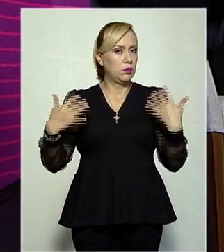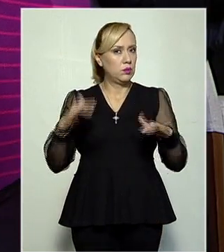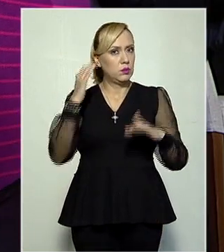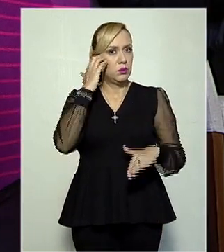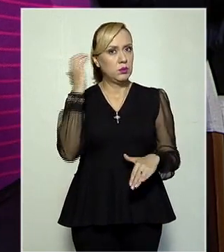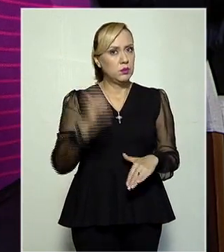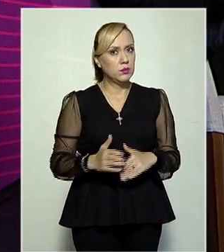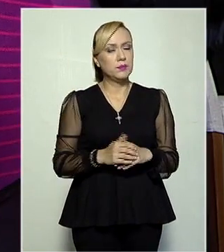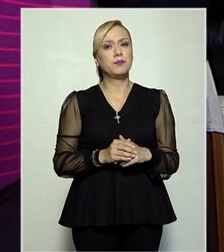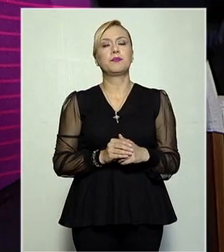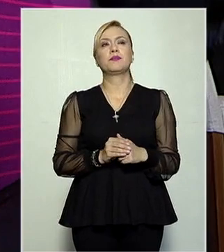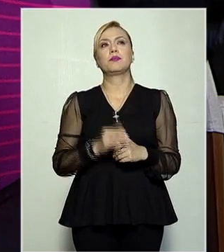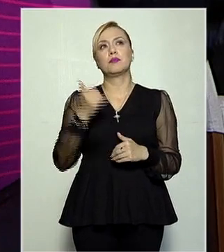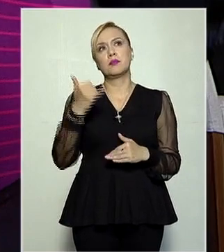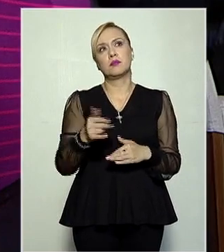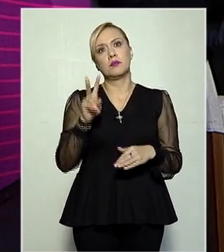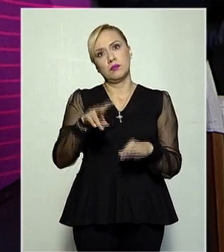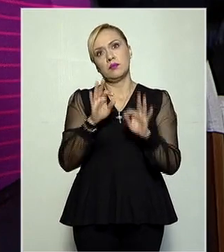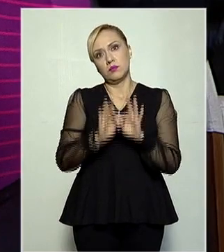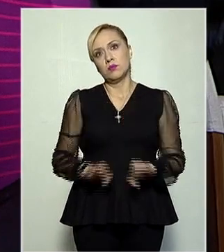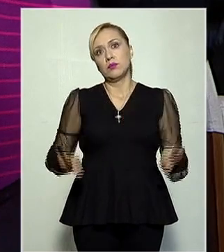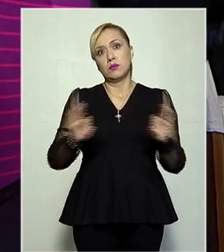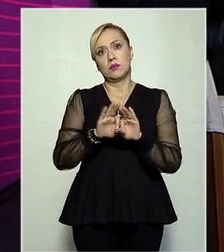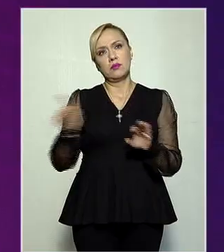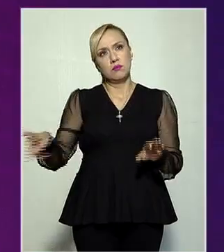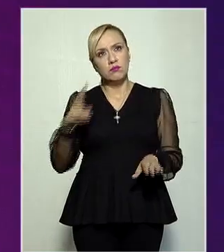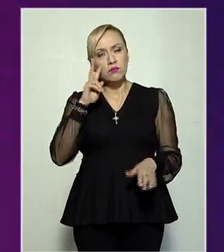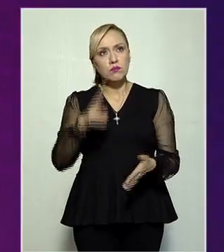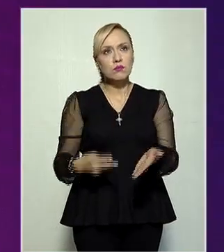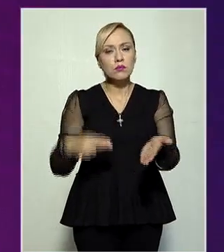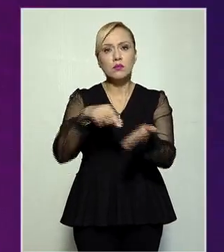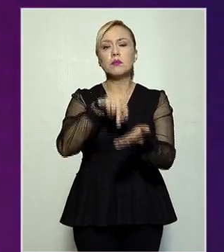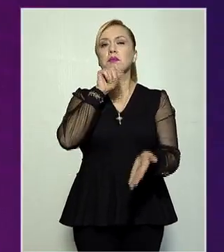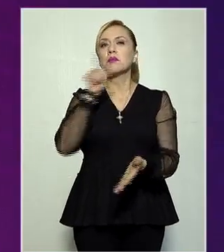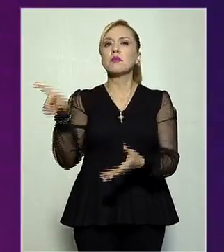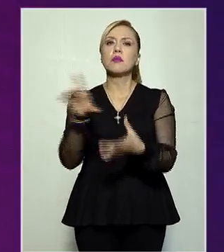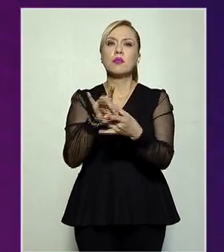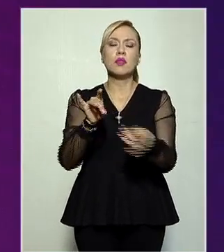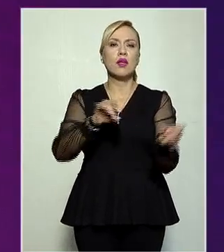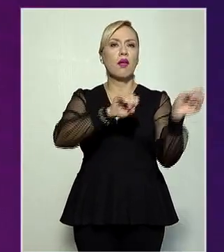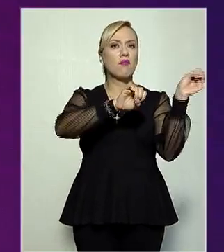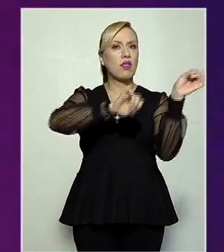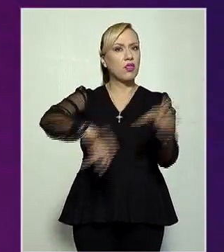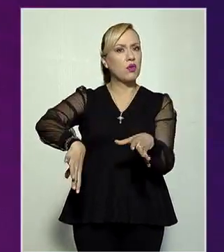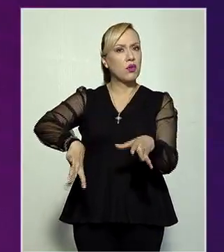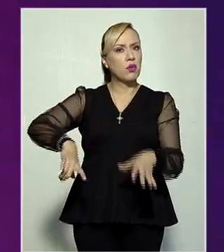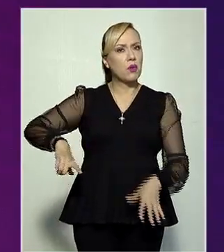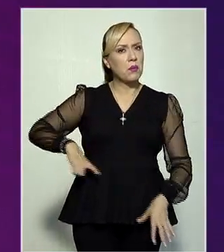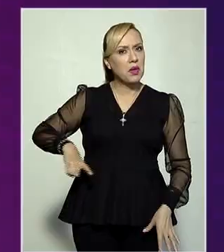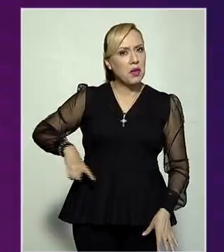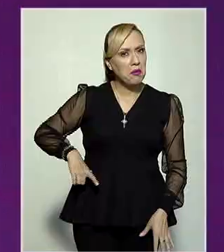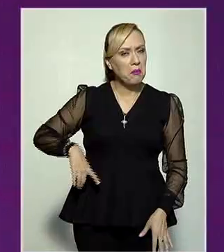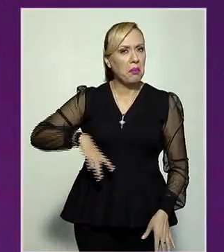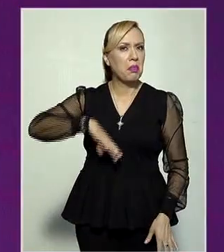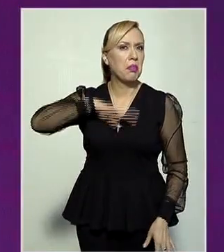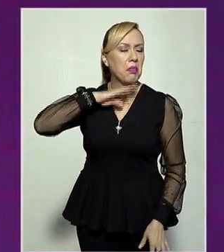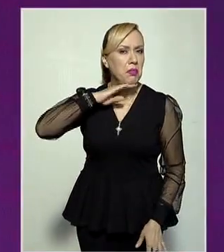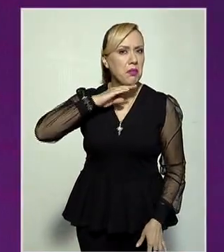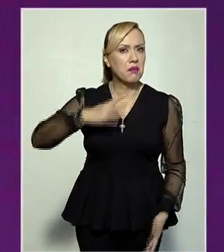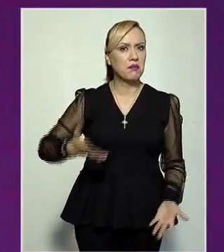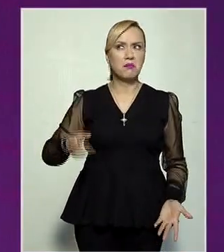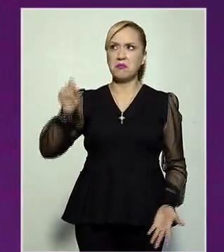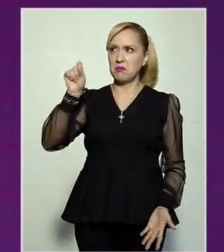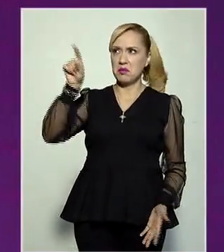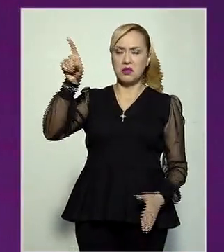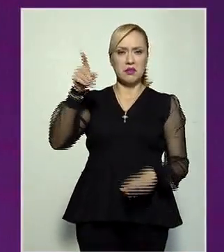hechos y que es relevante que estén presentes, pero además también mencionaste lo del abandono institucional, ¿no? Que han sido el